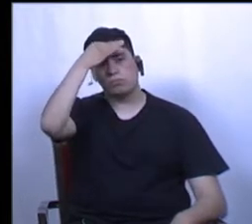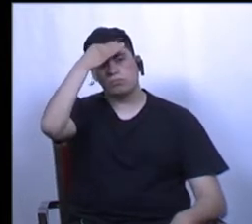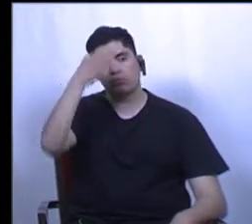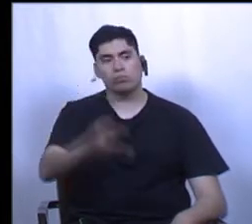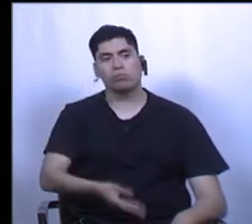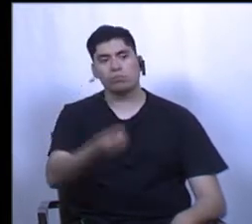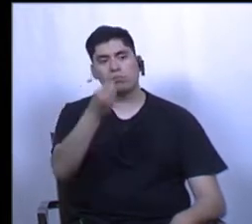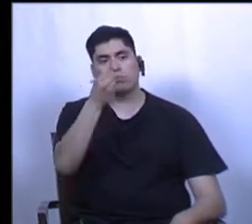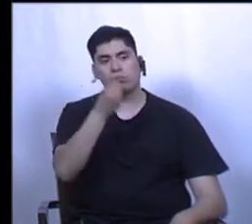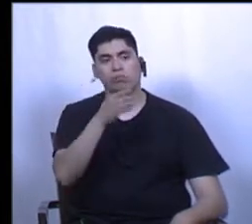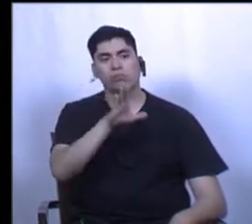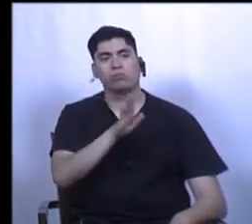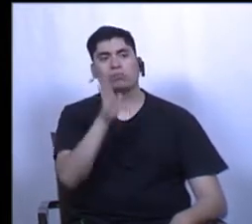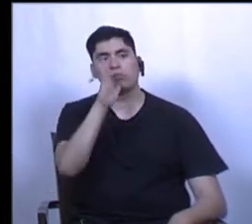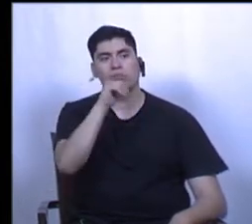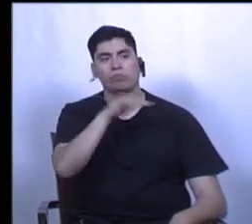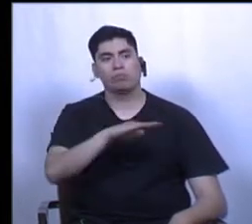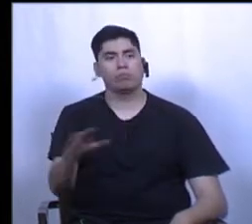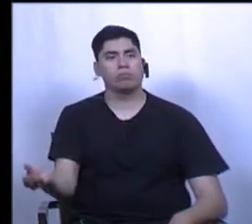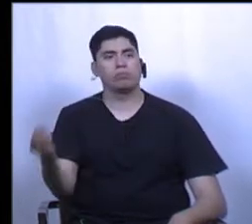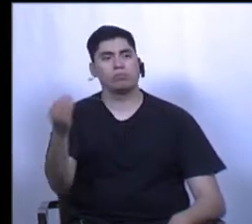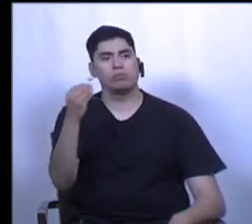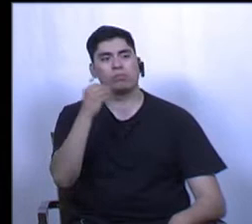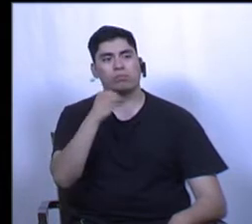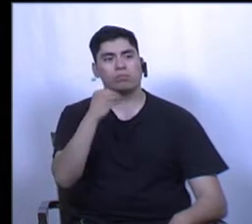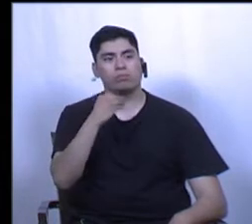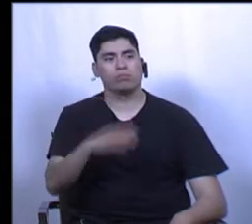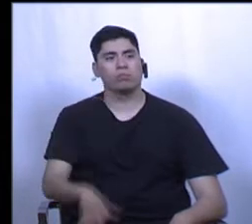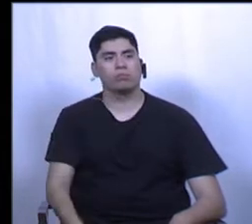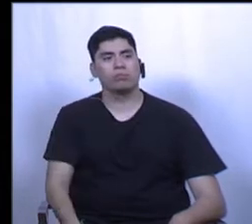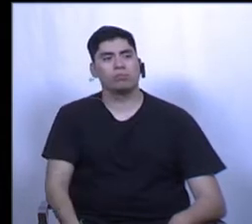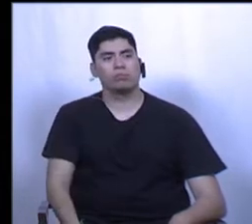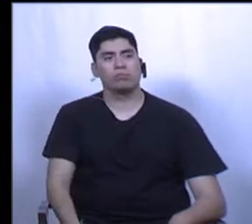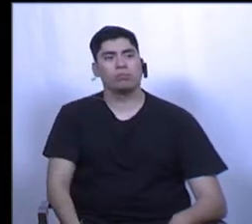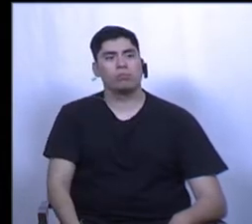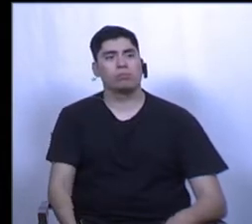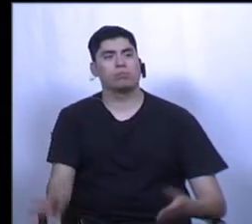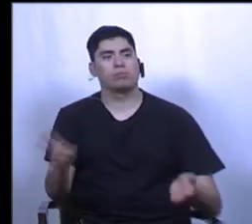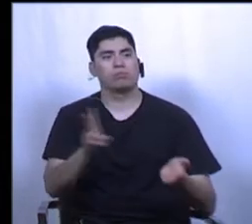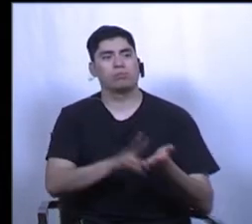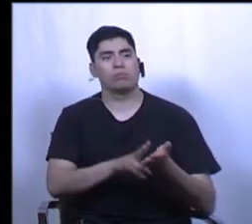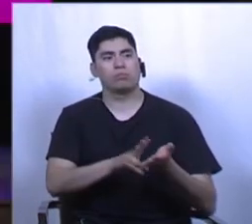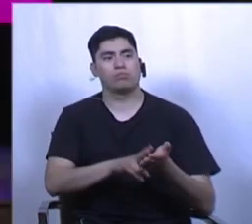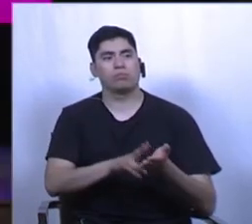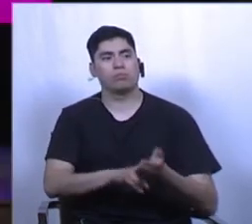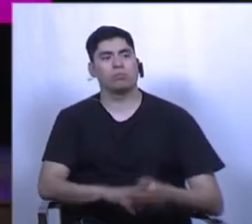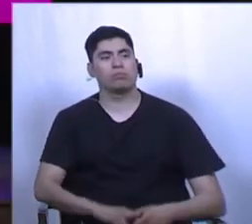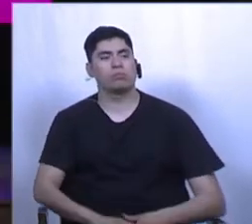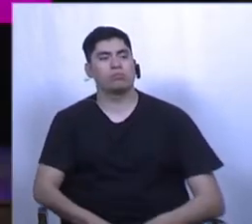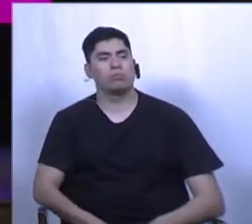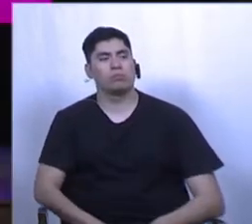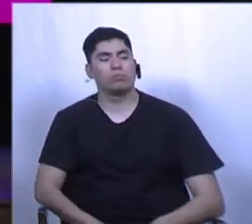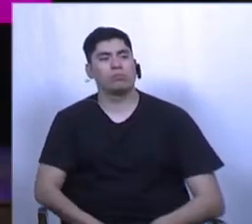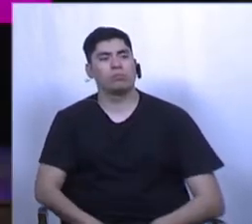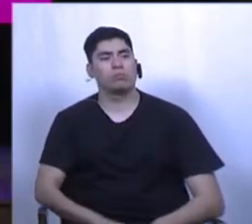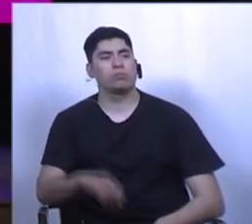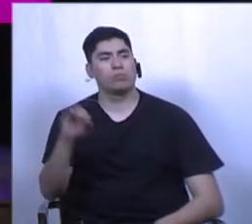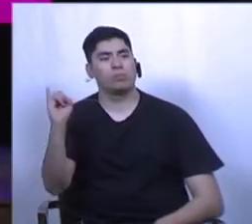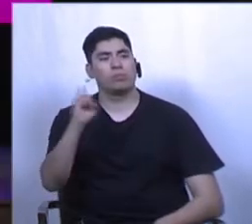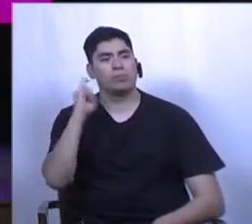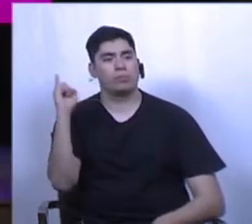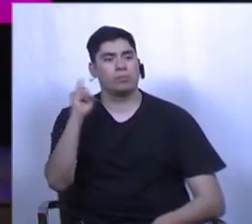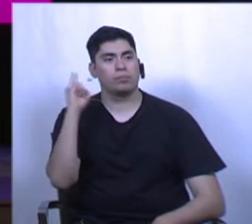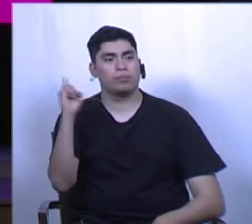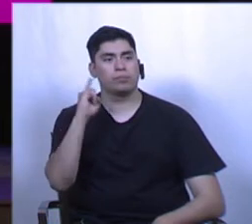enfermedad es que no hay cura. Lo que es cierto con respecto a estas enfermedades es que son individuales, que tienen